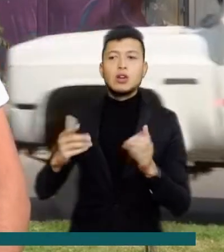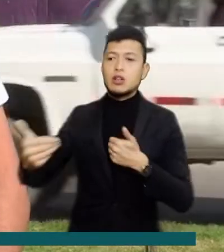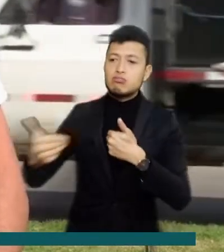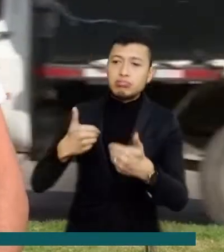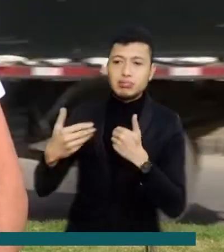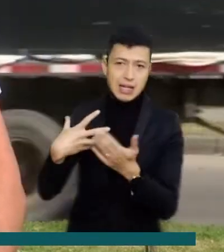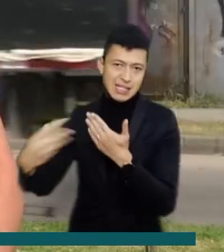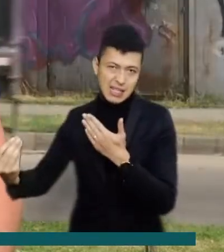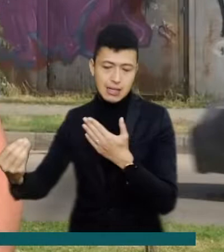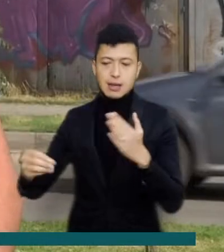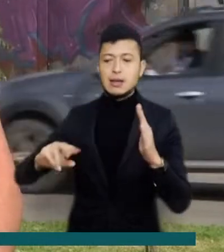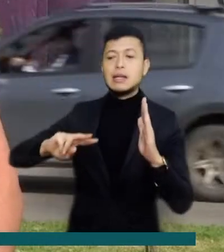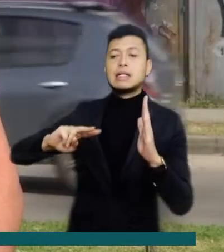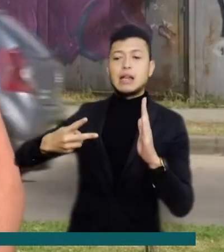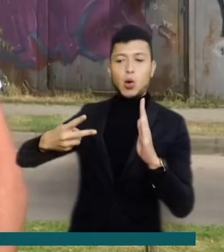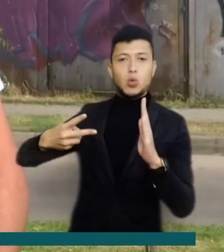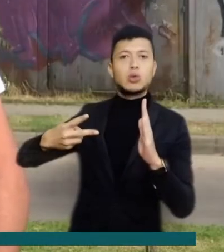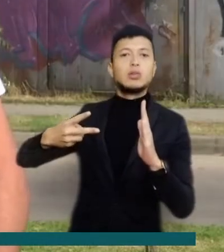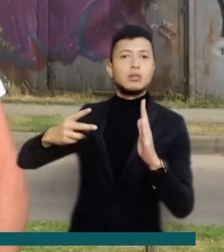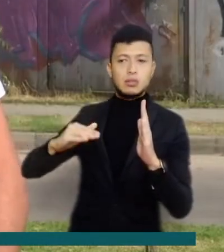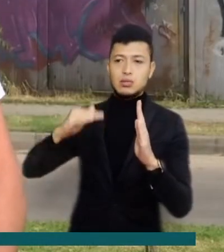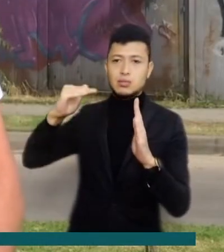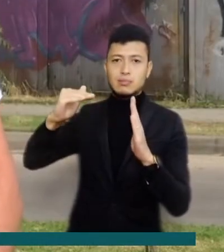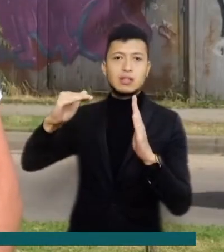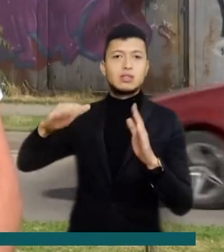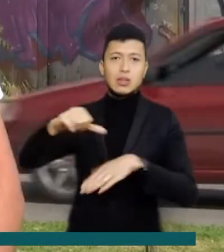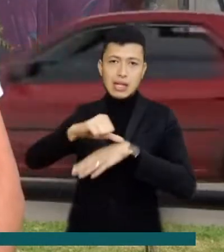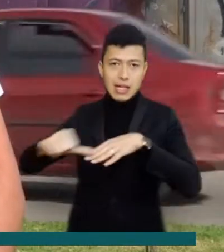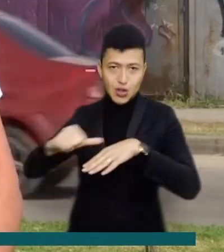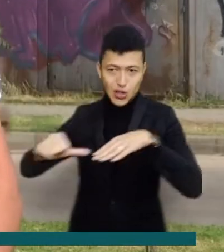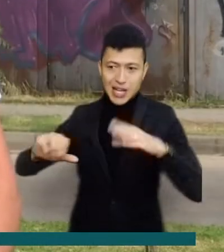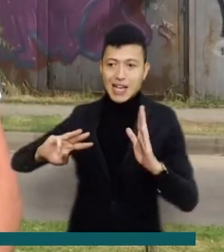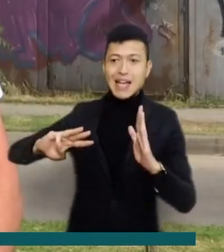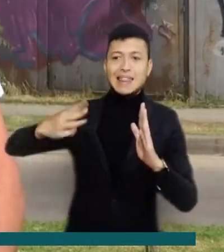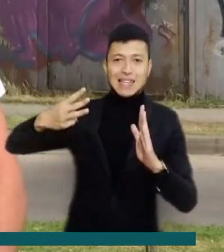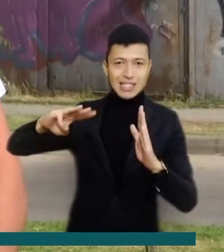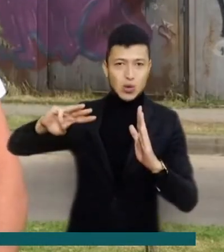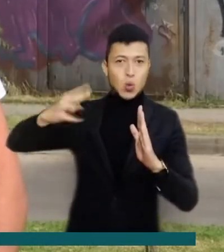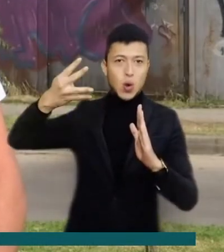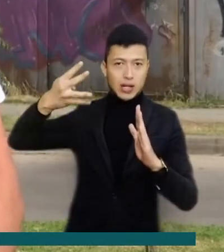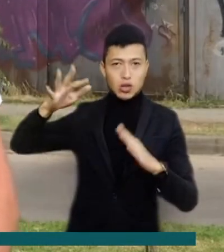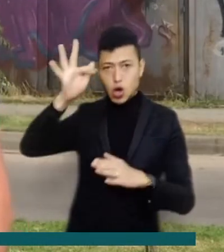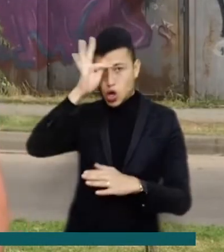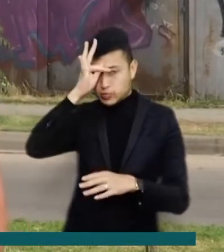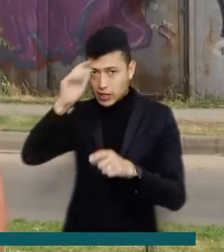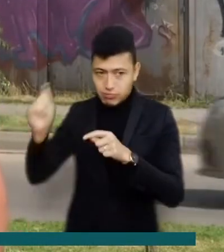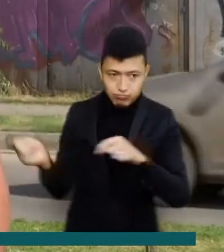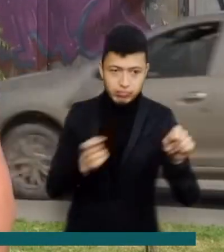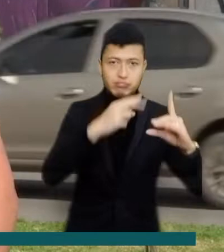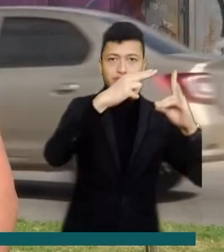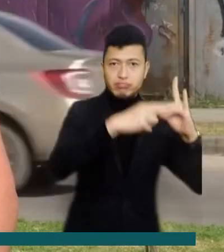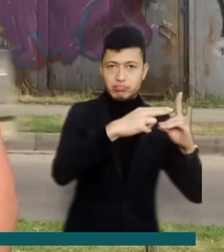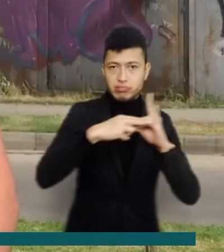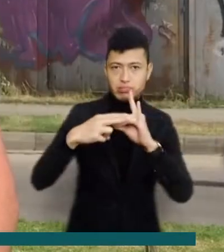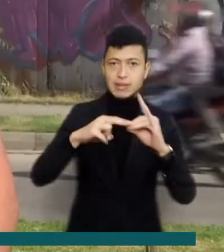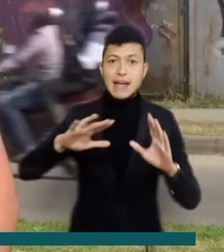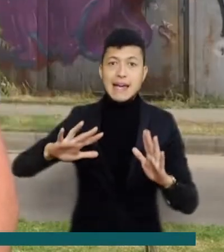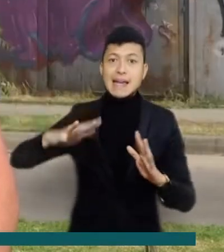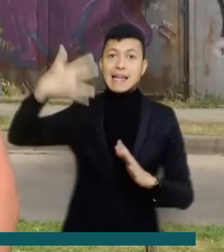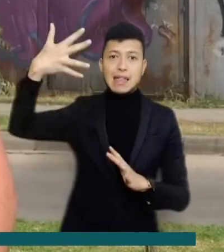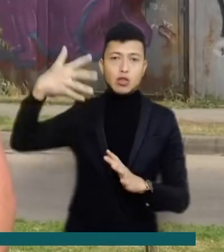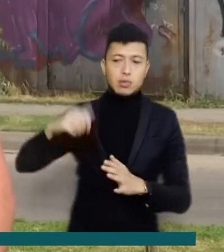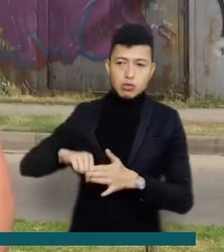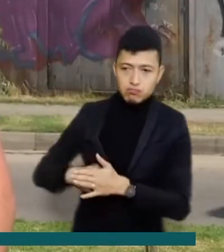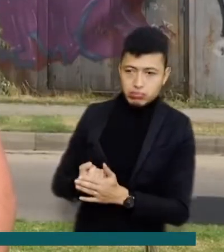consulta externa, en el segundo piso el área quirúrgica, en el tercer y cuarto piso la hospitalización y en el quinto piso